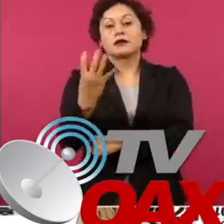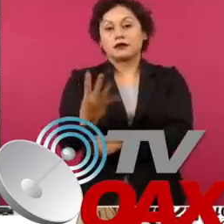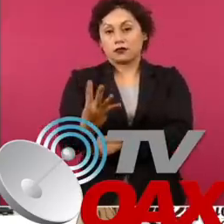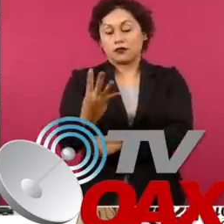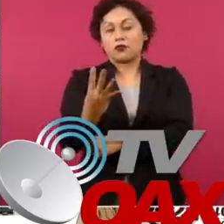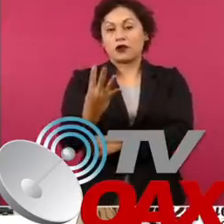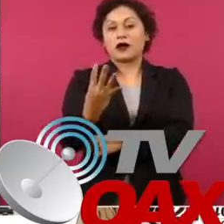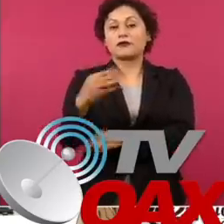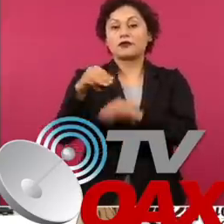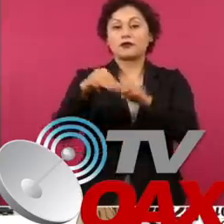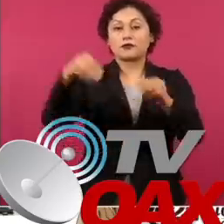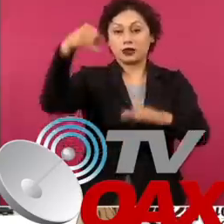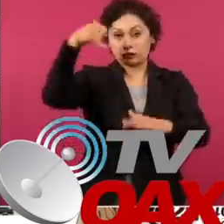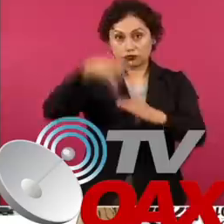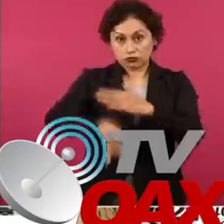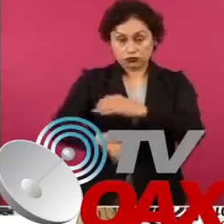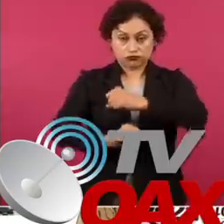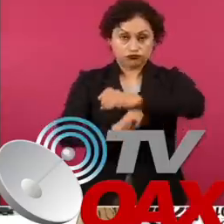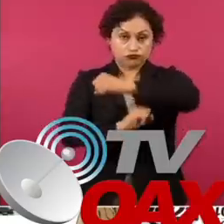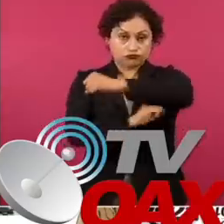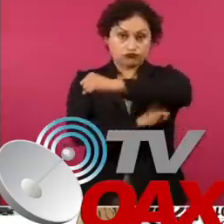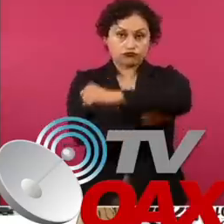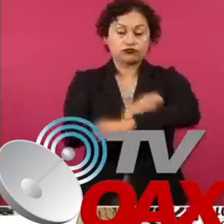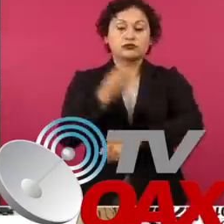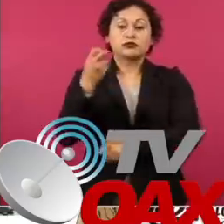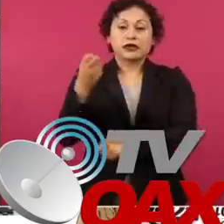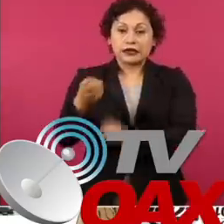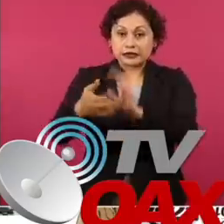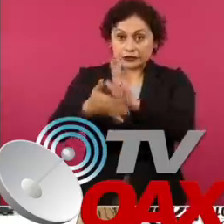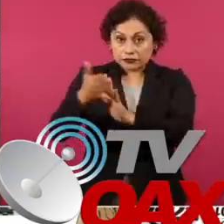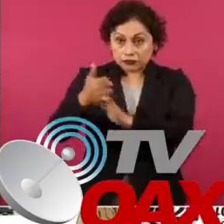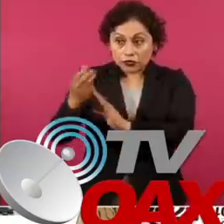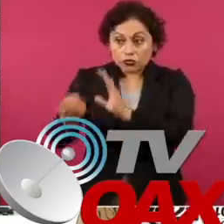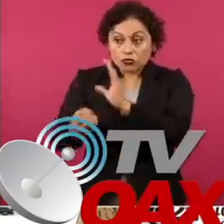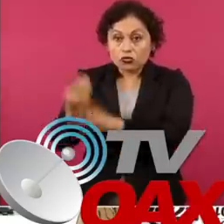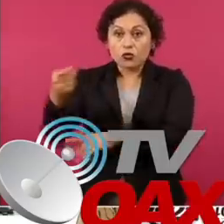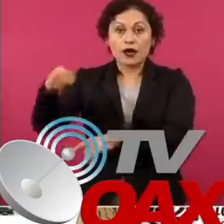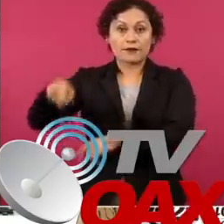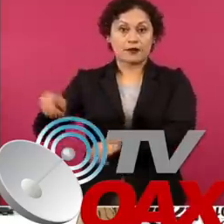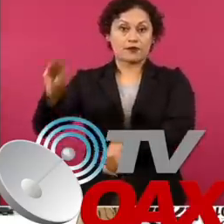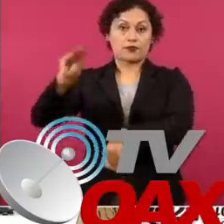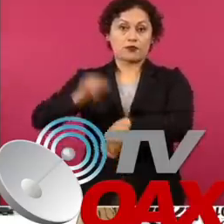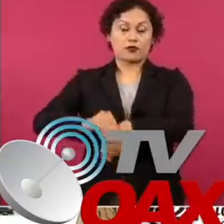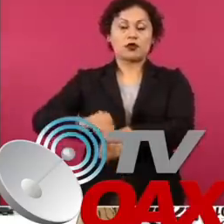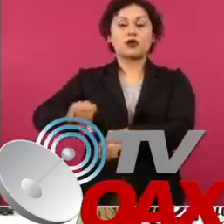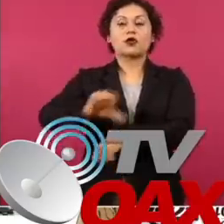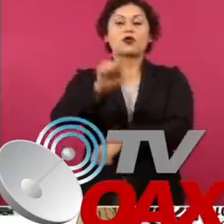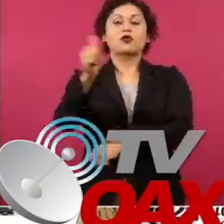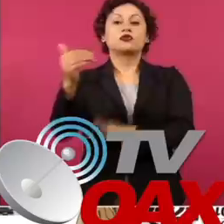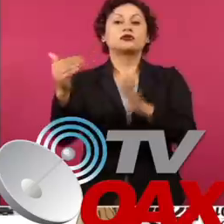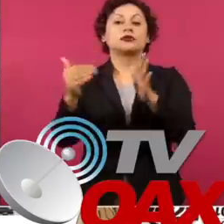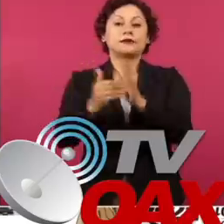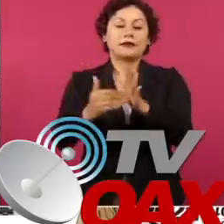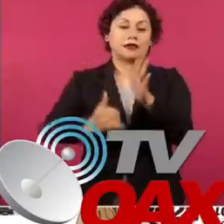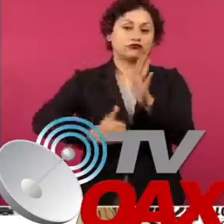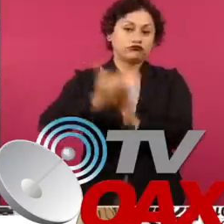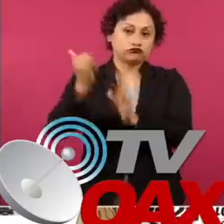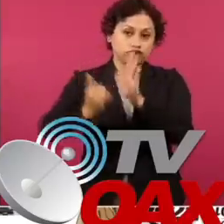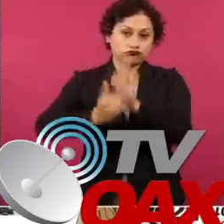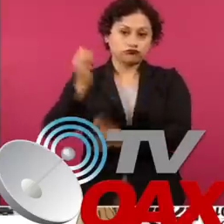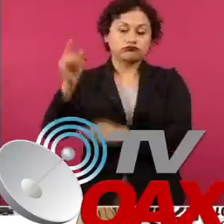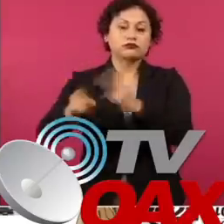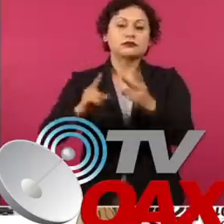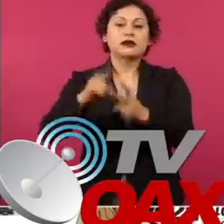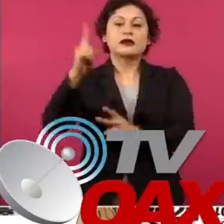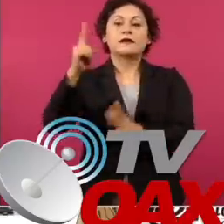24 metros de profundidad. La construcción de esta nueva estación requiere 11,000 metros cúbicos de concreto, 1,700